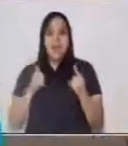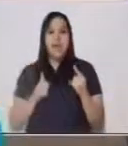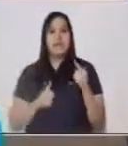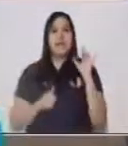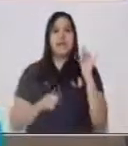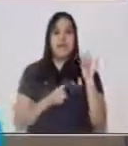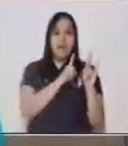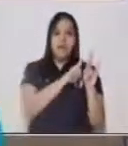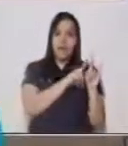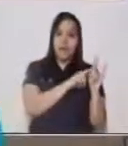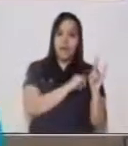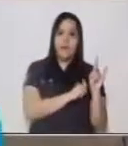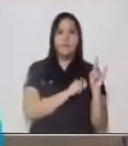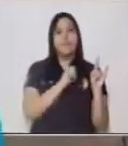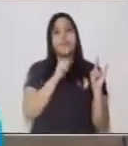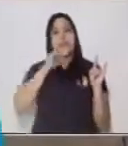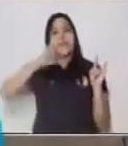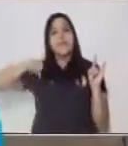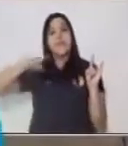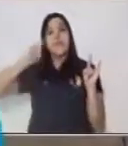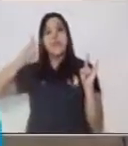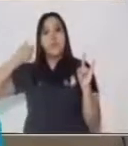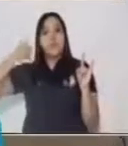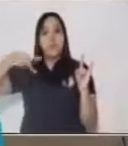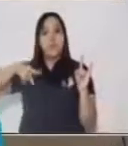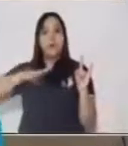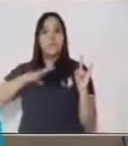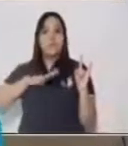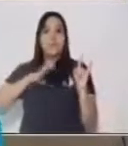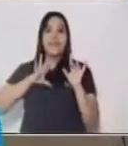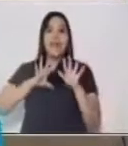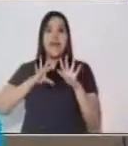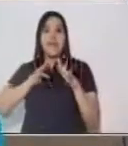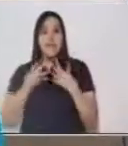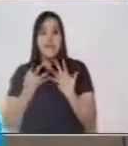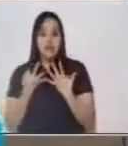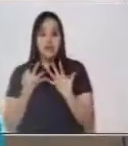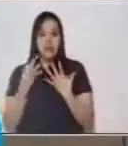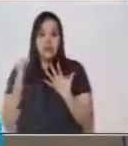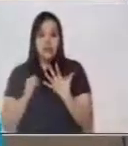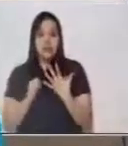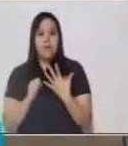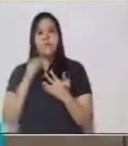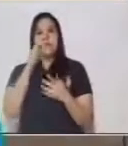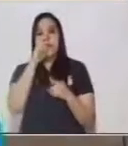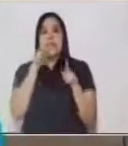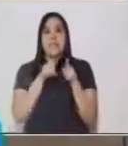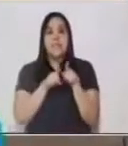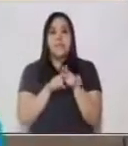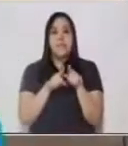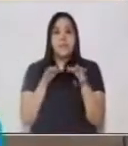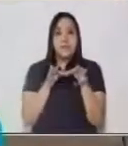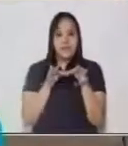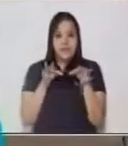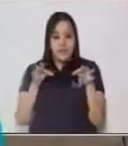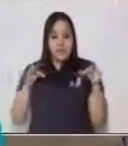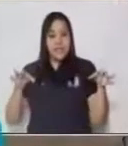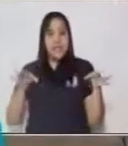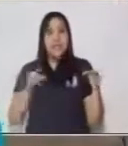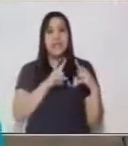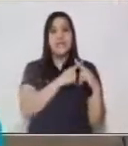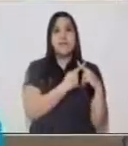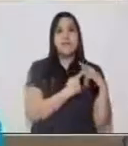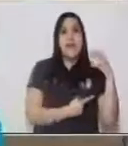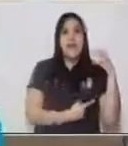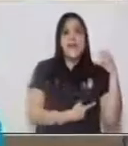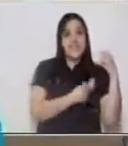Juan estaba en la posición número 18. En la recta numérica también tenemos que recordar que empieza desde 0